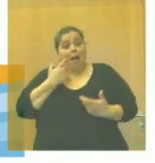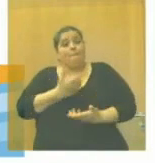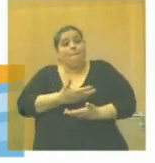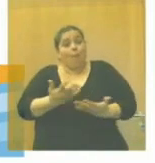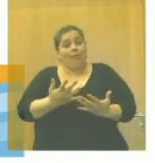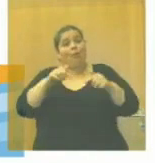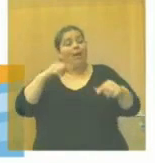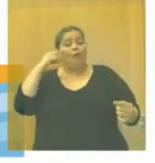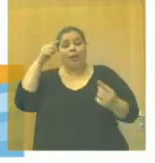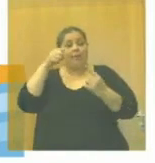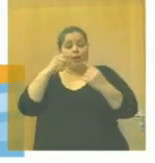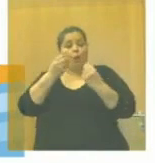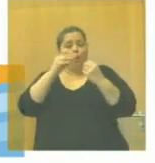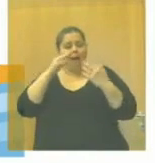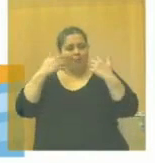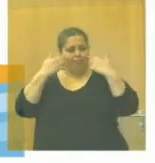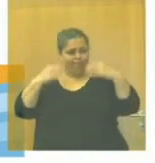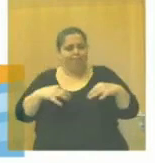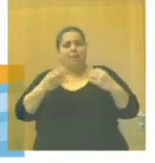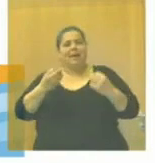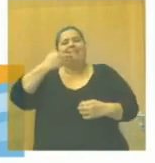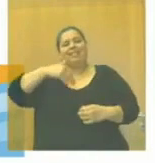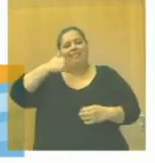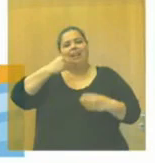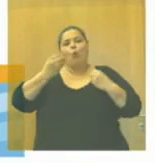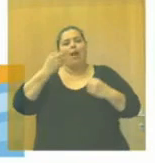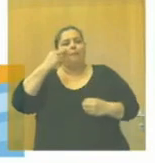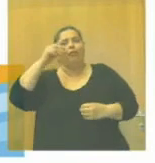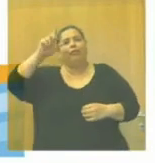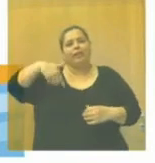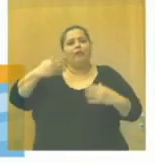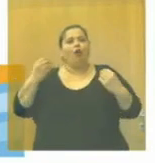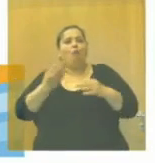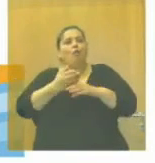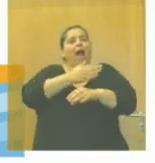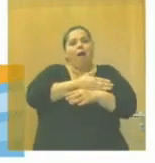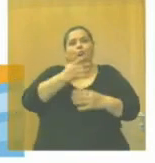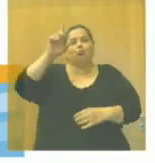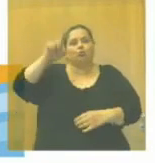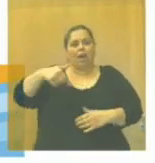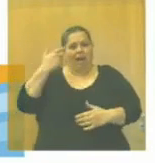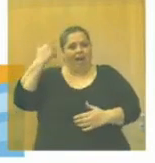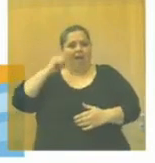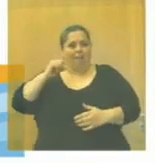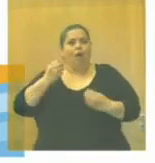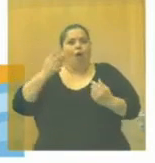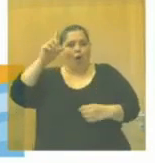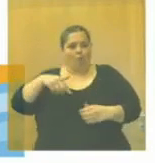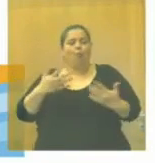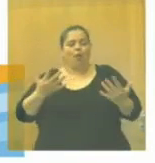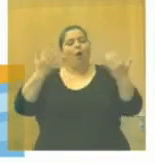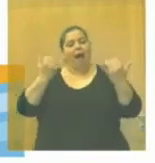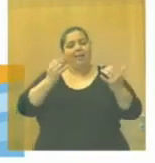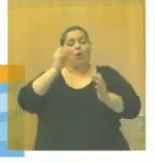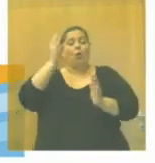el propósito de seguir entendiendo las razones, las causas, Y les cuento que hay un